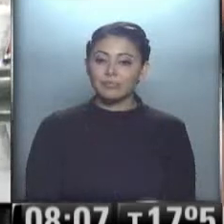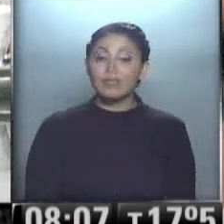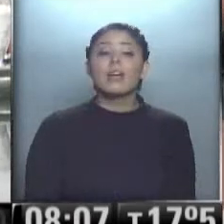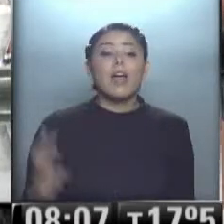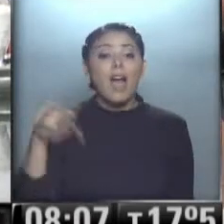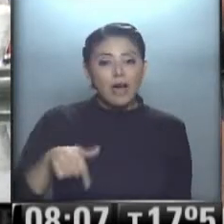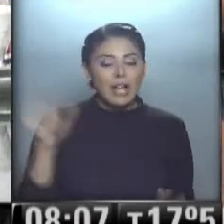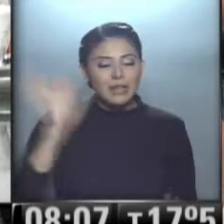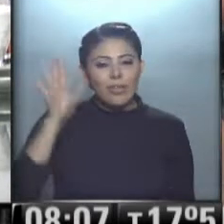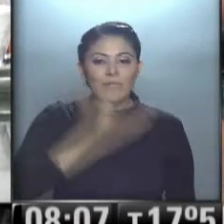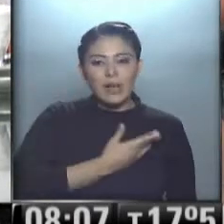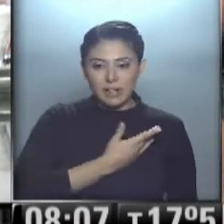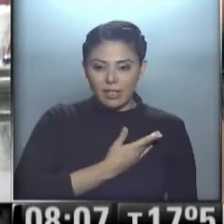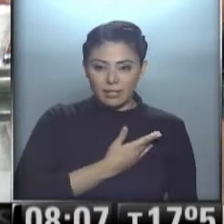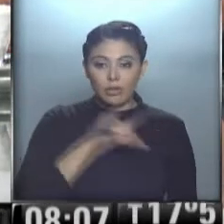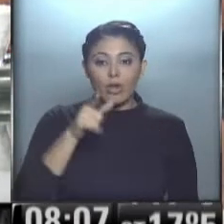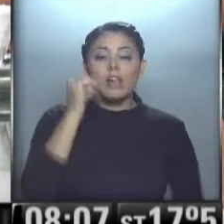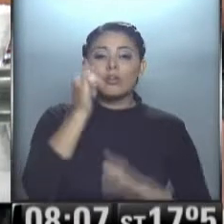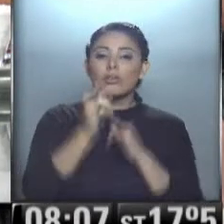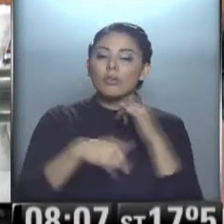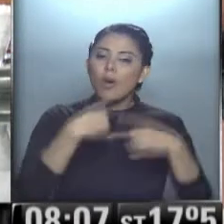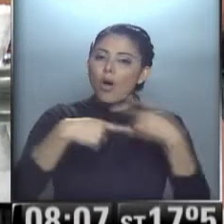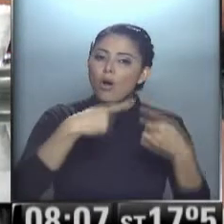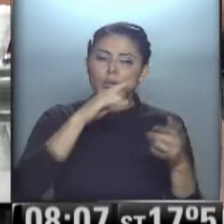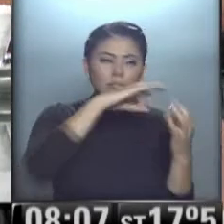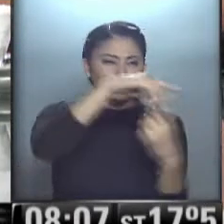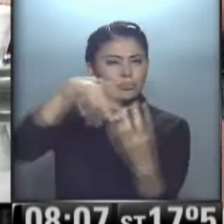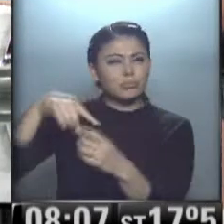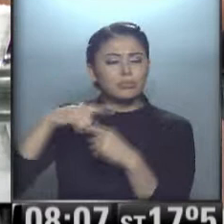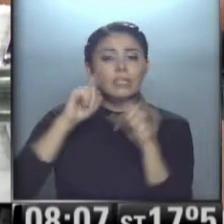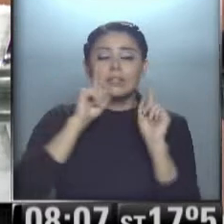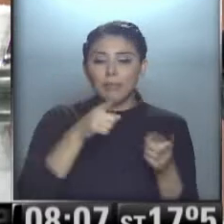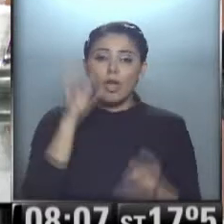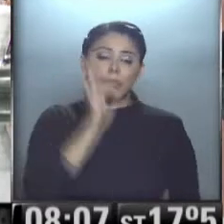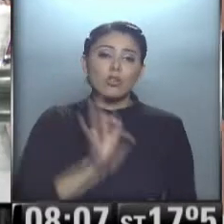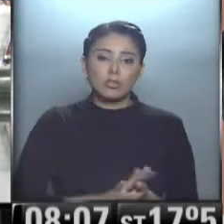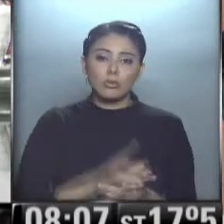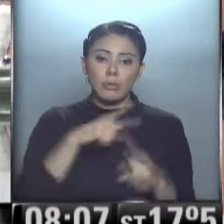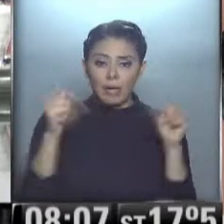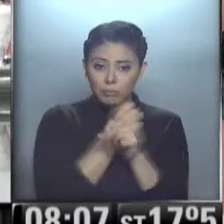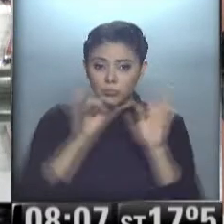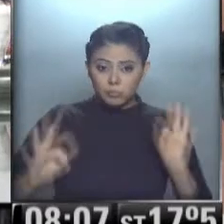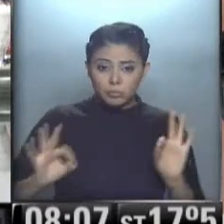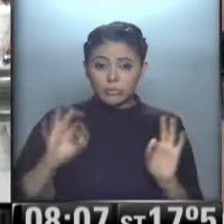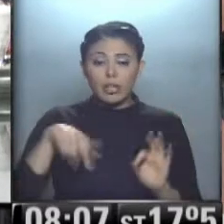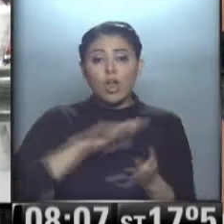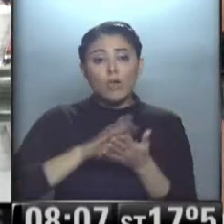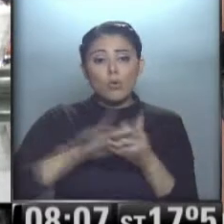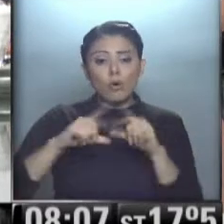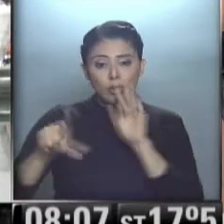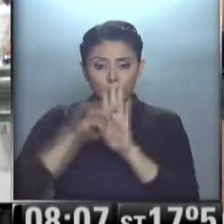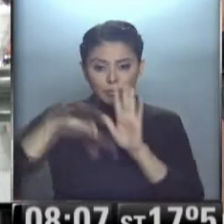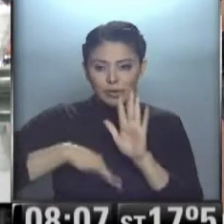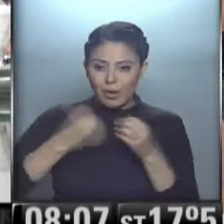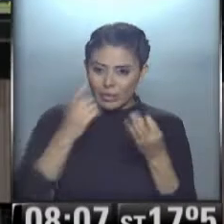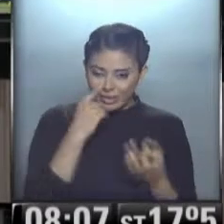vamos a saludar a fernando fraquelli porque continúan las repercusiones y las voces en torno a la media sanción que ya tiene el nuevo código civil buen día